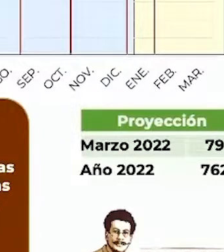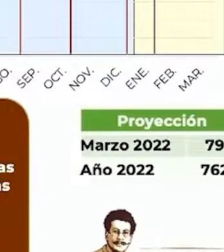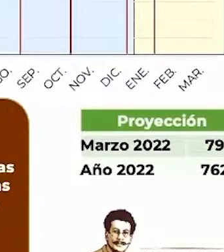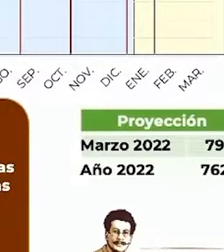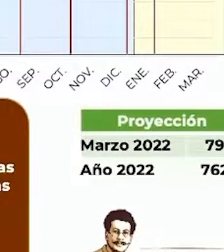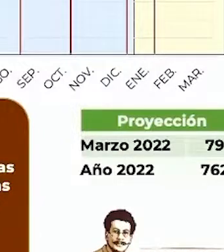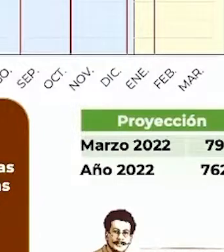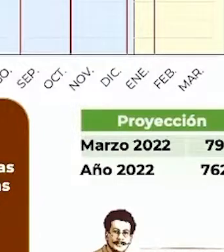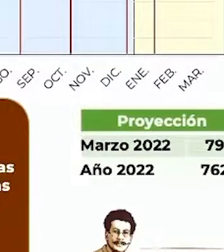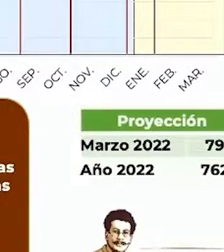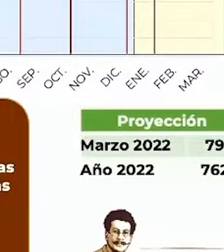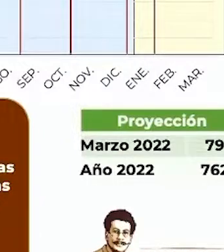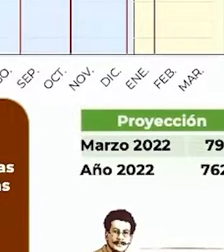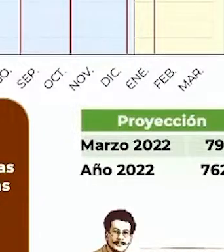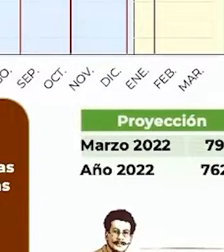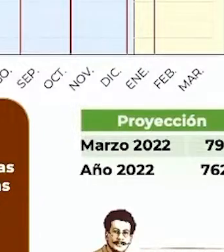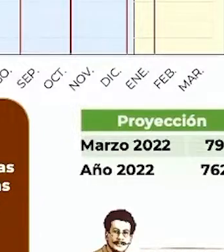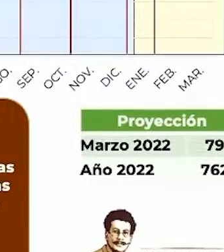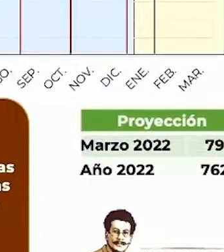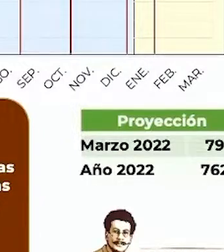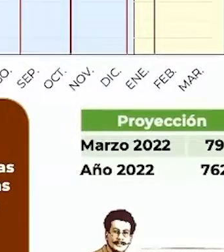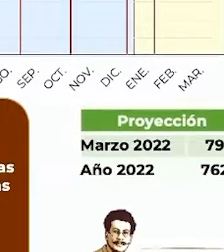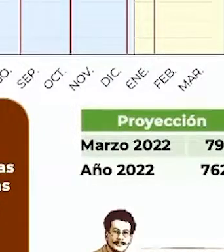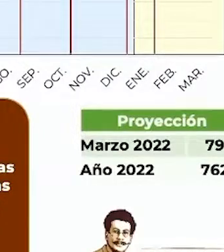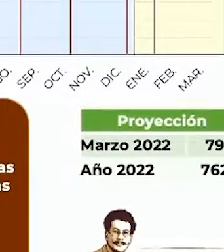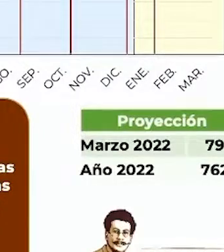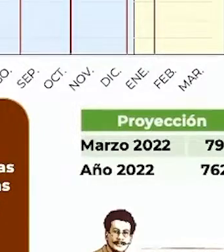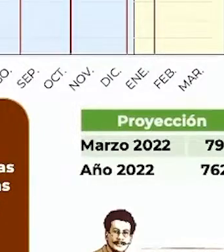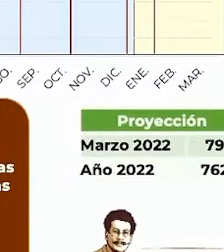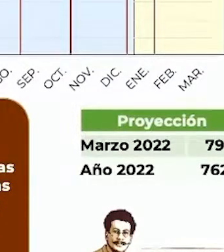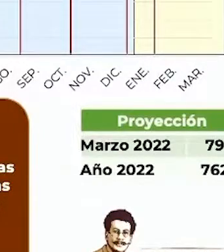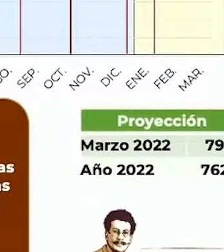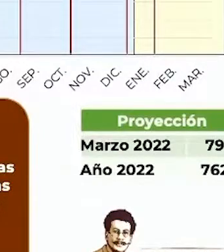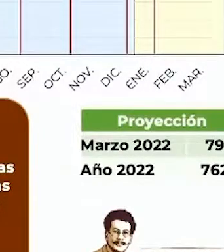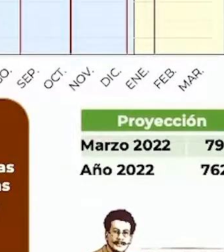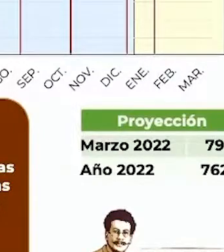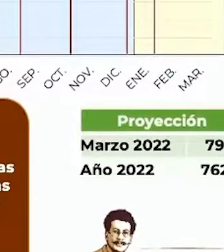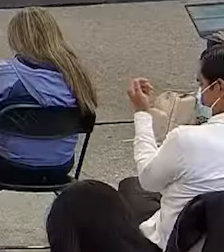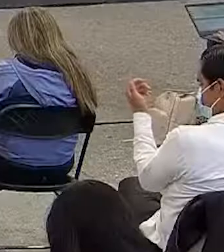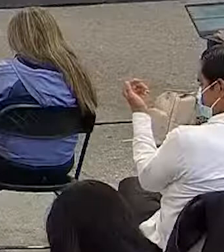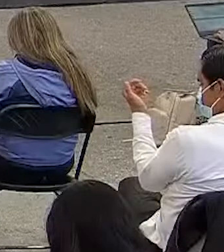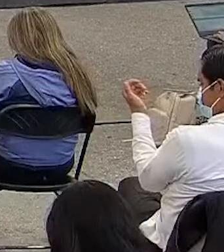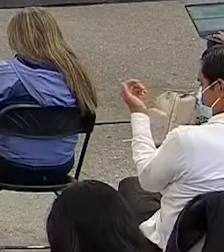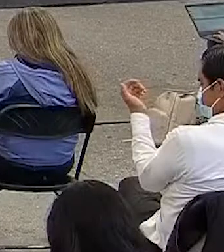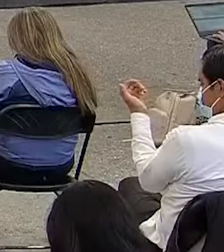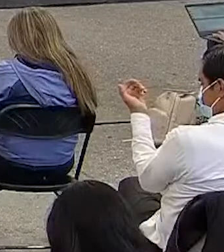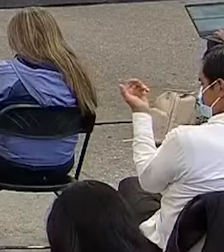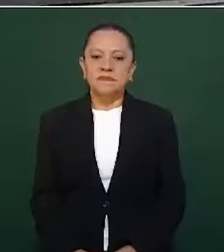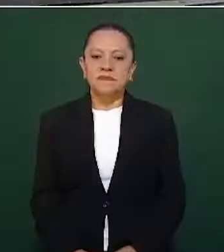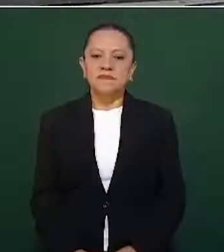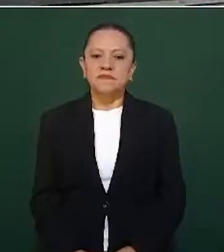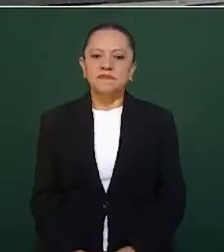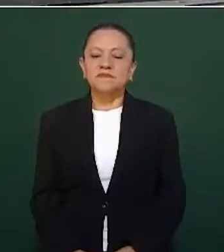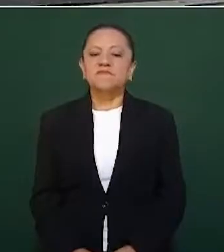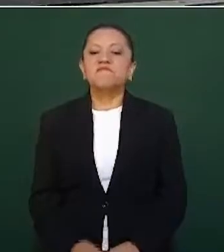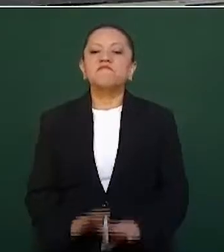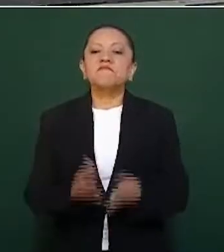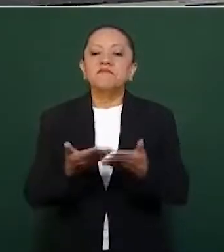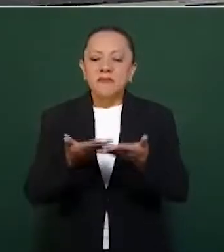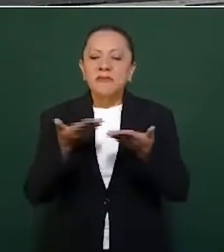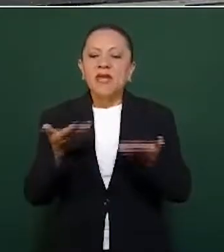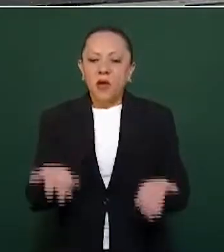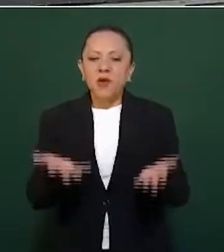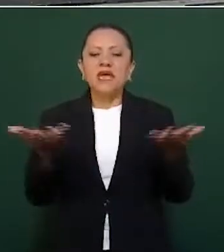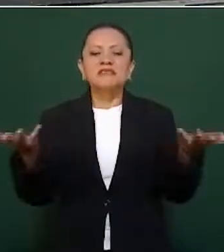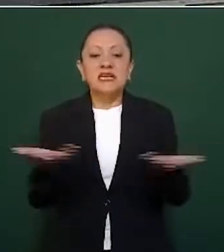homicidios, también unas evaluaciones de la misma estrategia, la creación de la Fuerza de Tarea